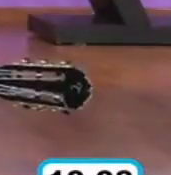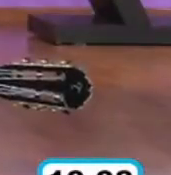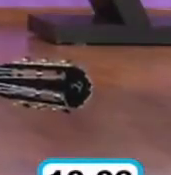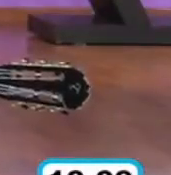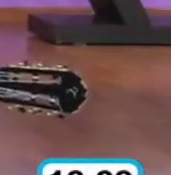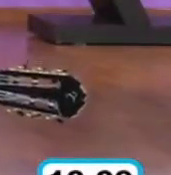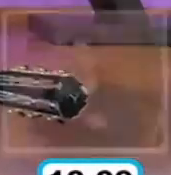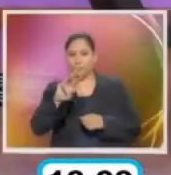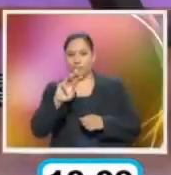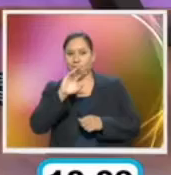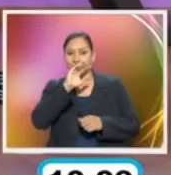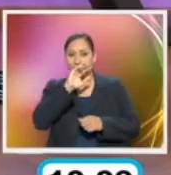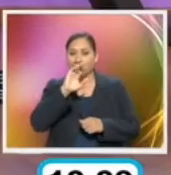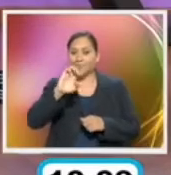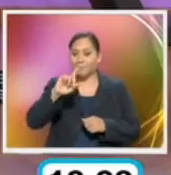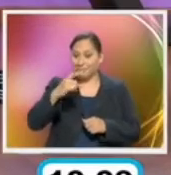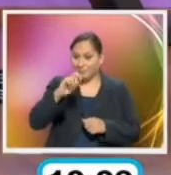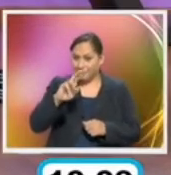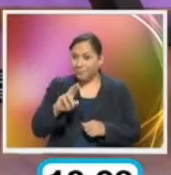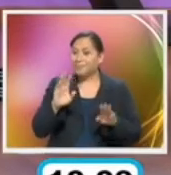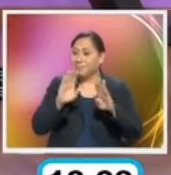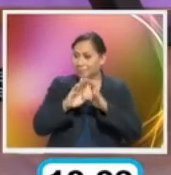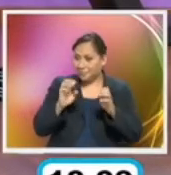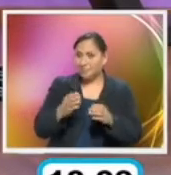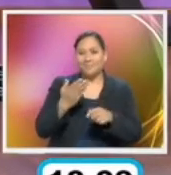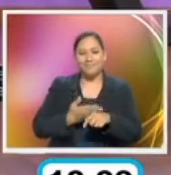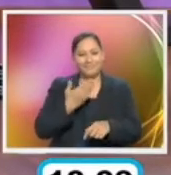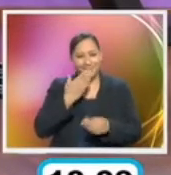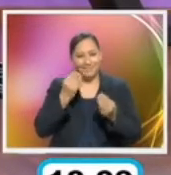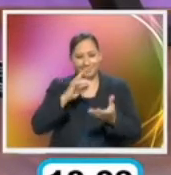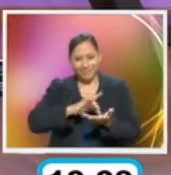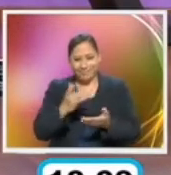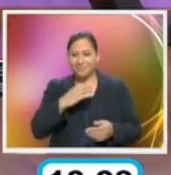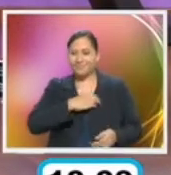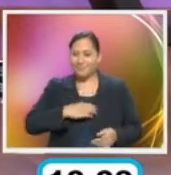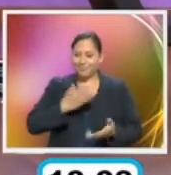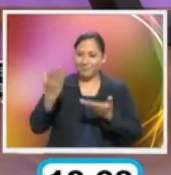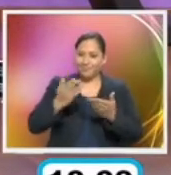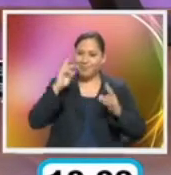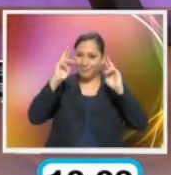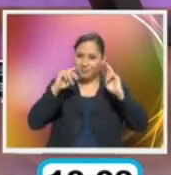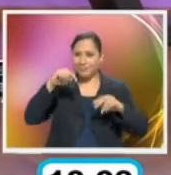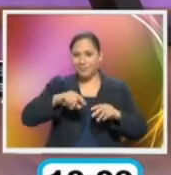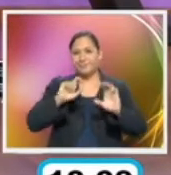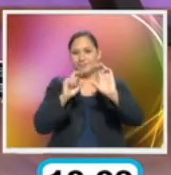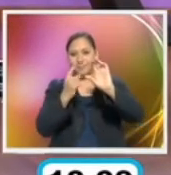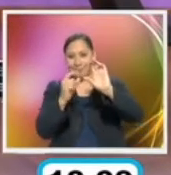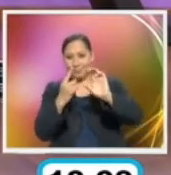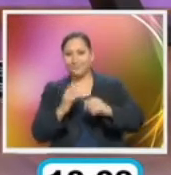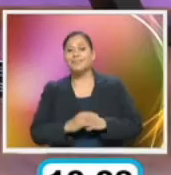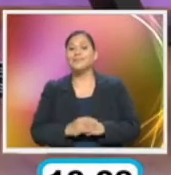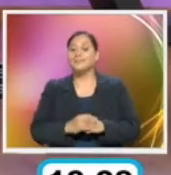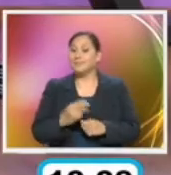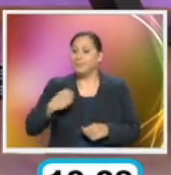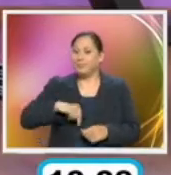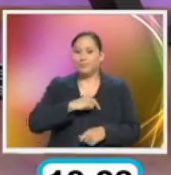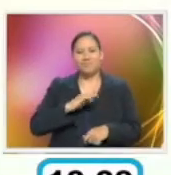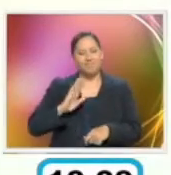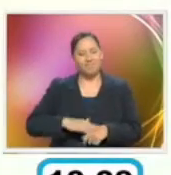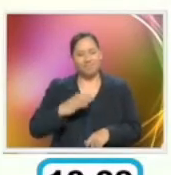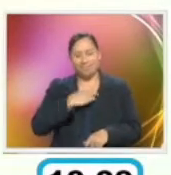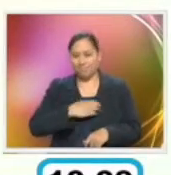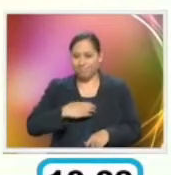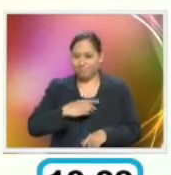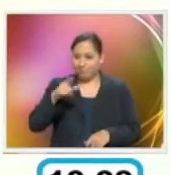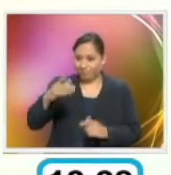Wow. Edgar Oceransky, ¿cómo estás? Muy bien, muchas gracias. Contento de visitarlos aquí en Capital 21. Pues nosotros mucho más contentos